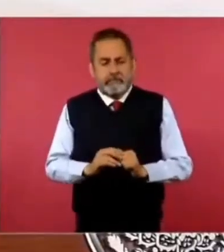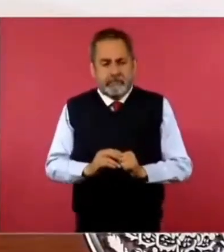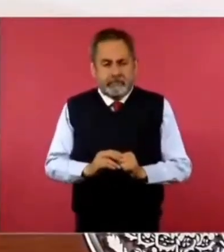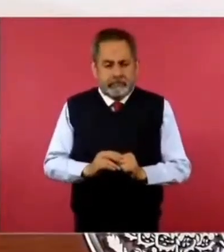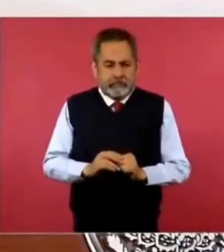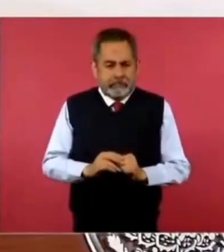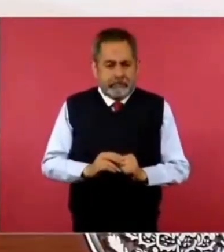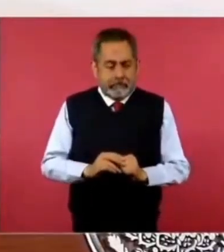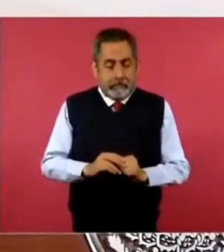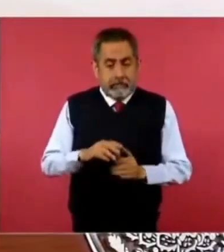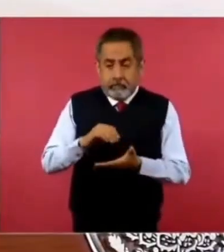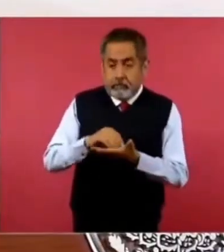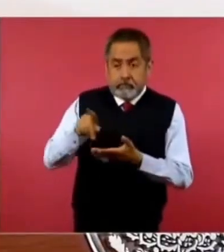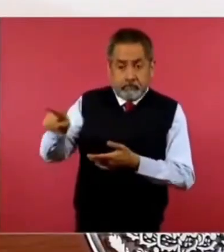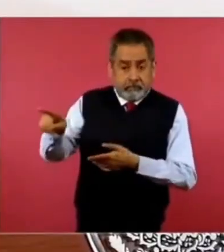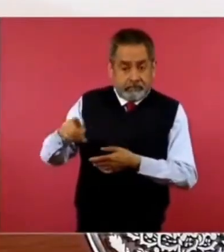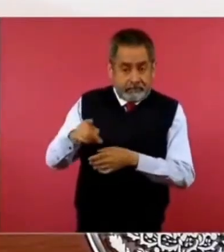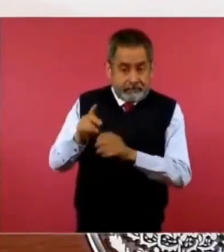registrado